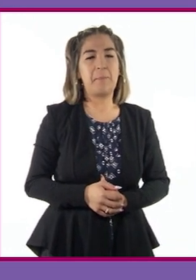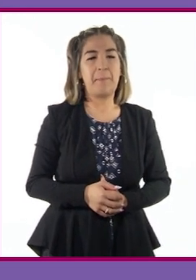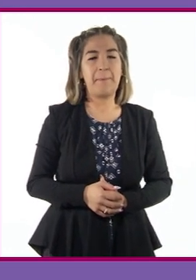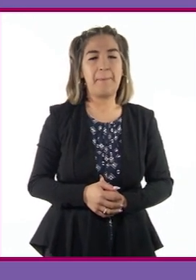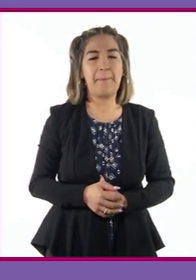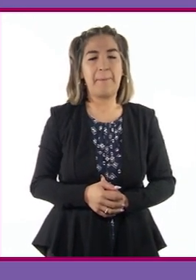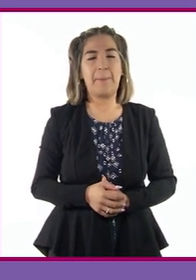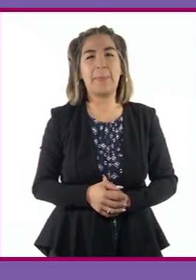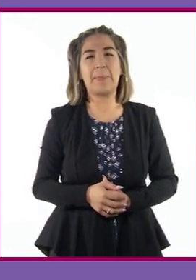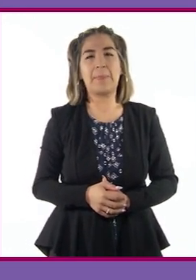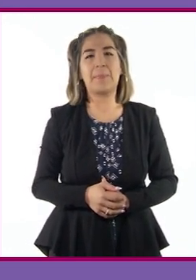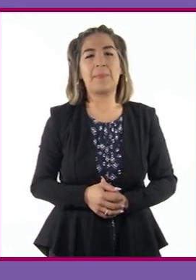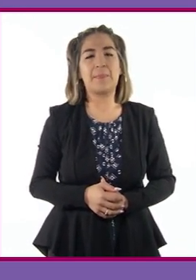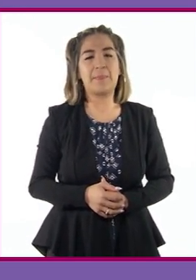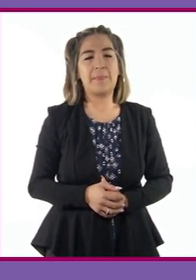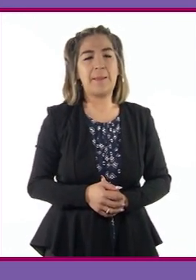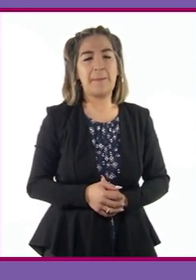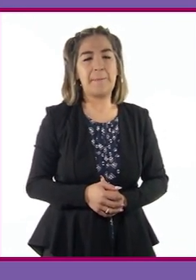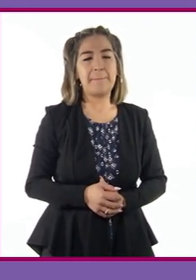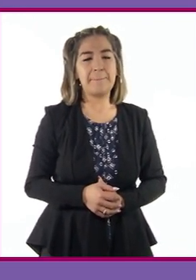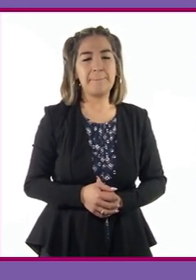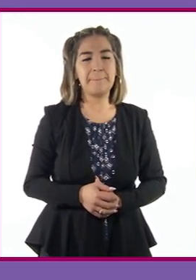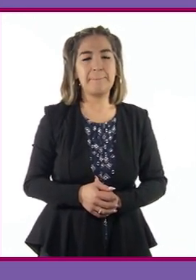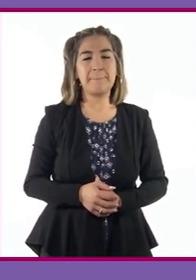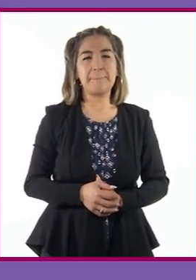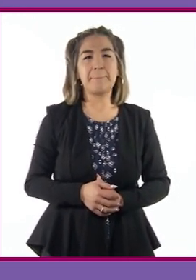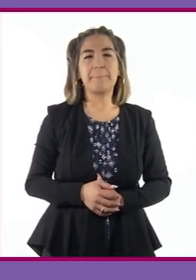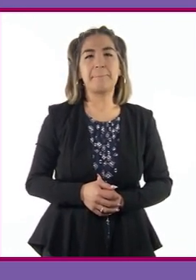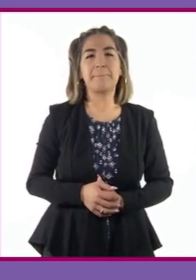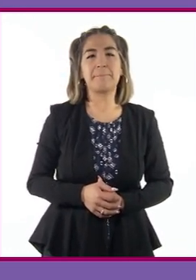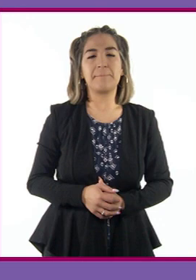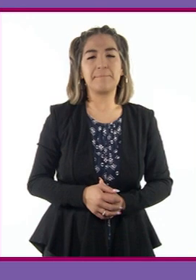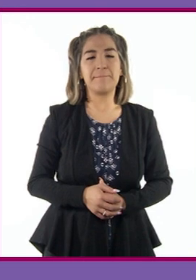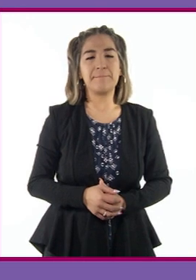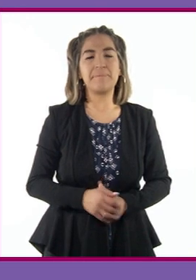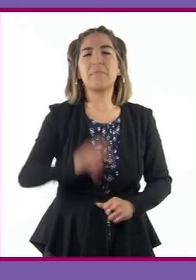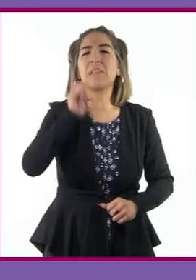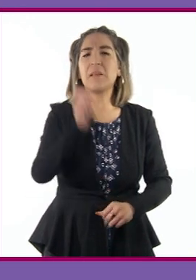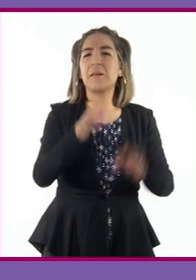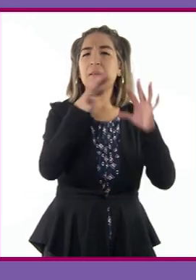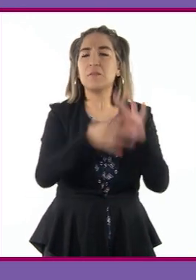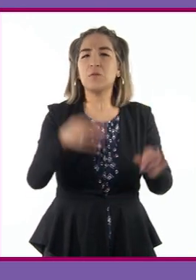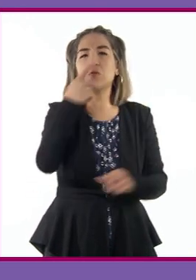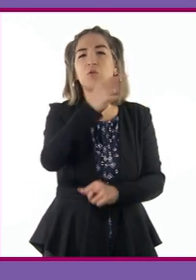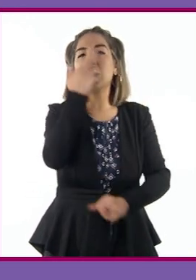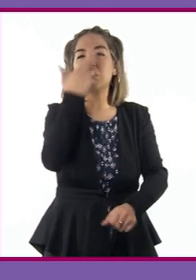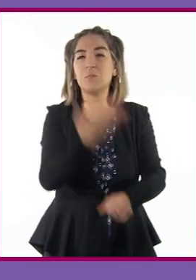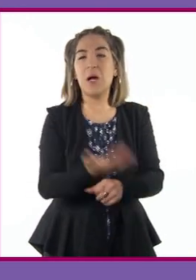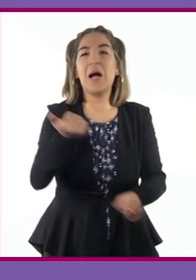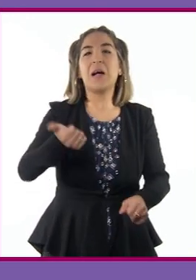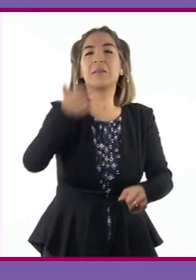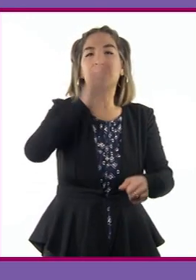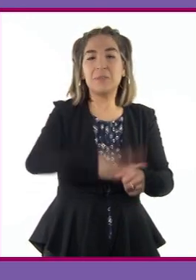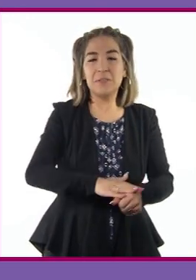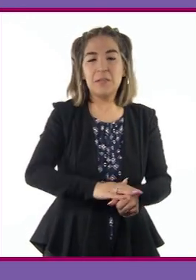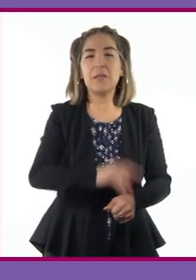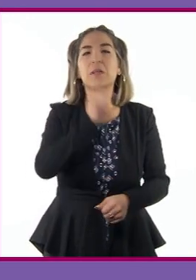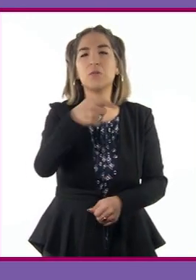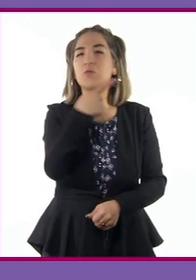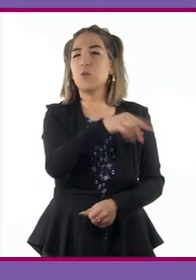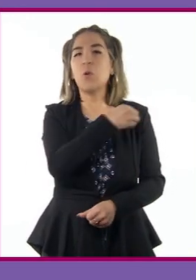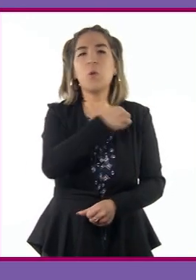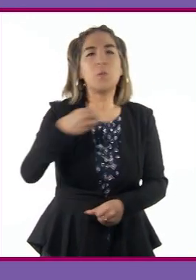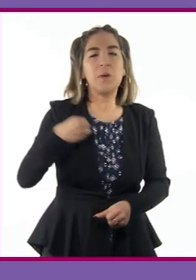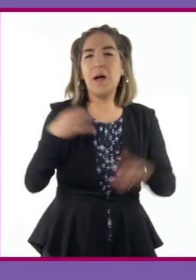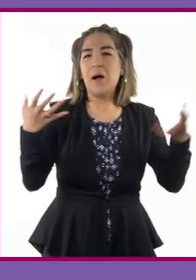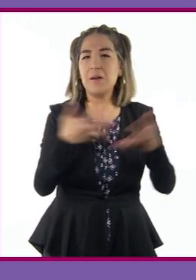Ley Federal de Responsabilidades Administrativas de los Servidores Públicos, se habla de las responsabilidades administrativas y obligaciones